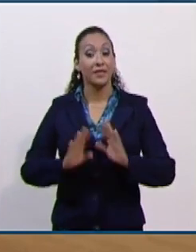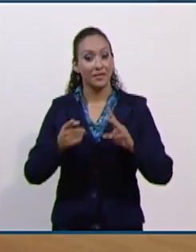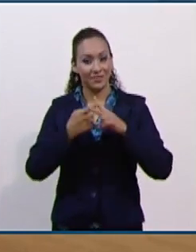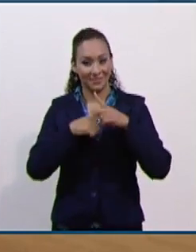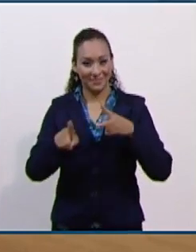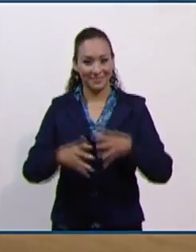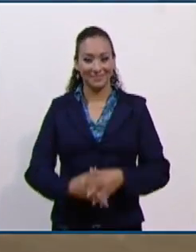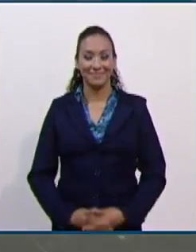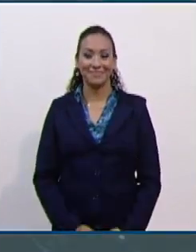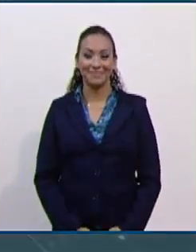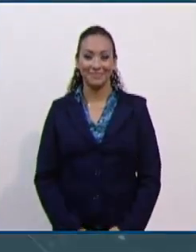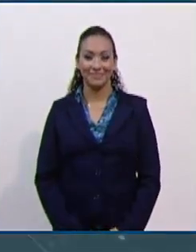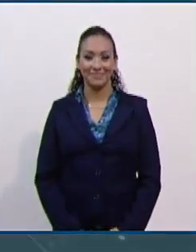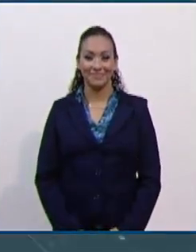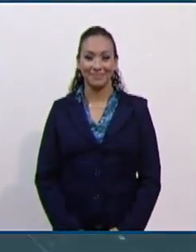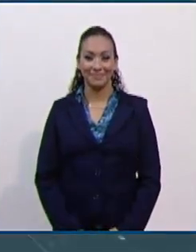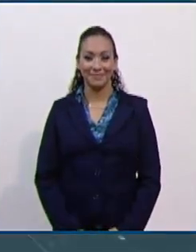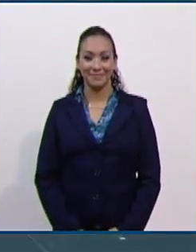comenzamos.